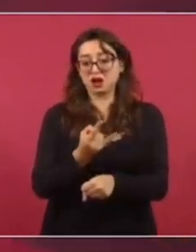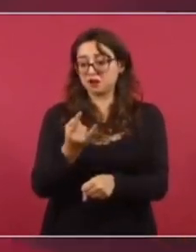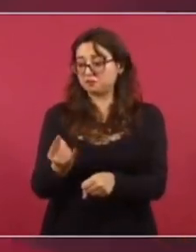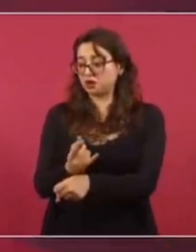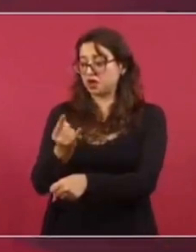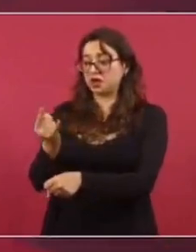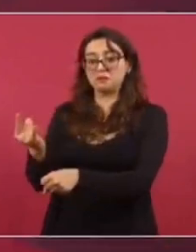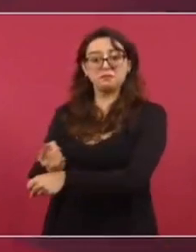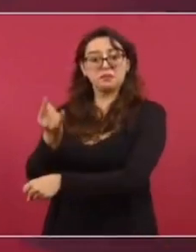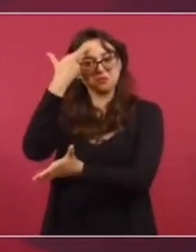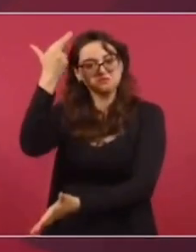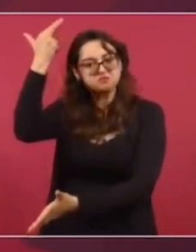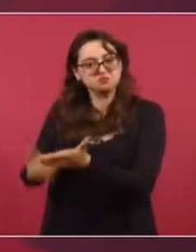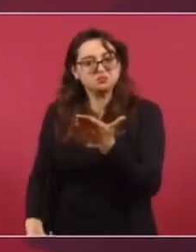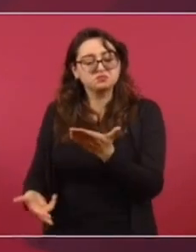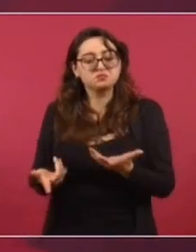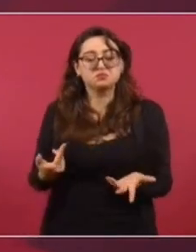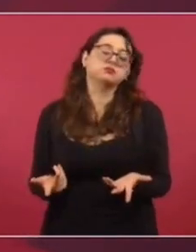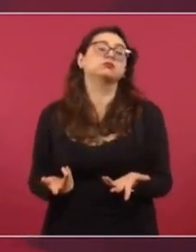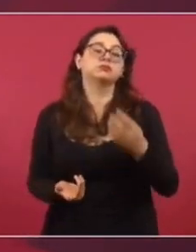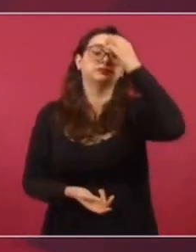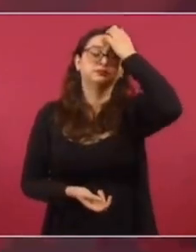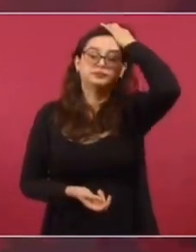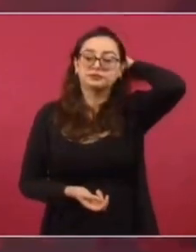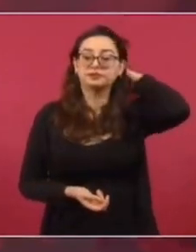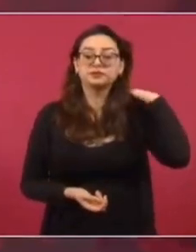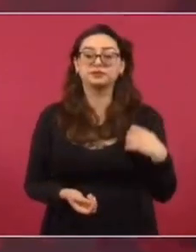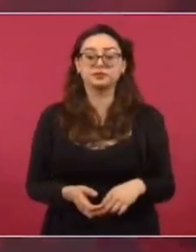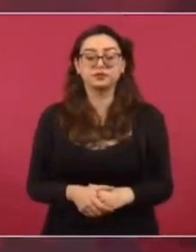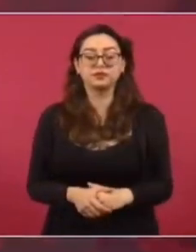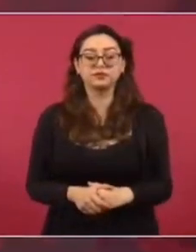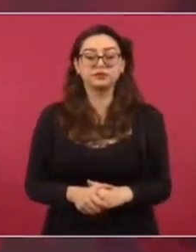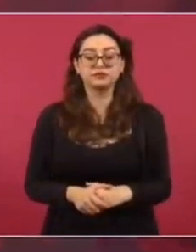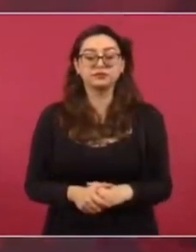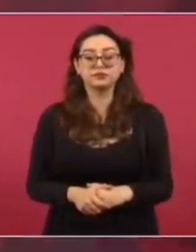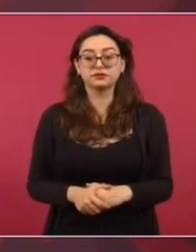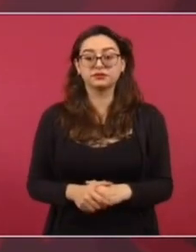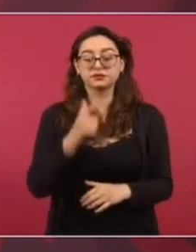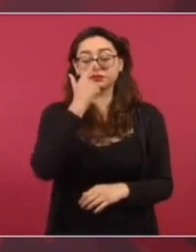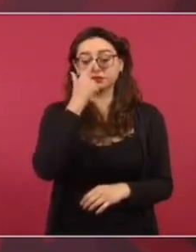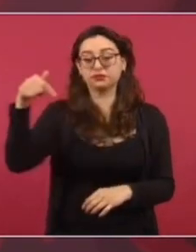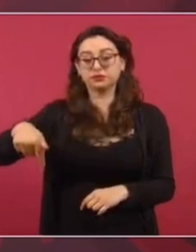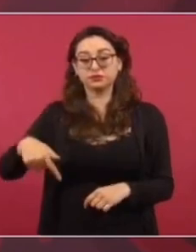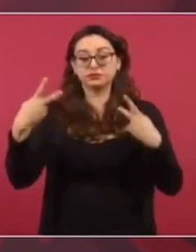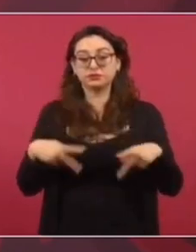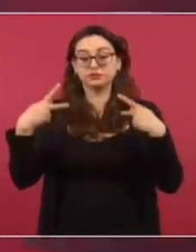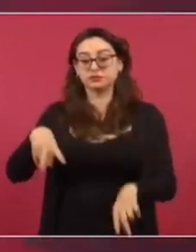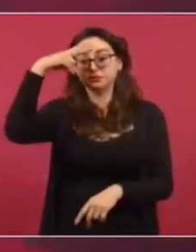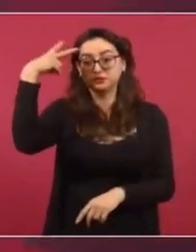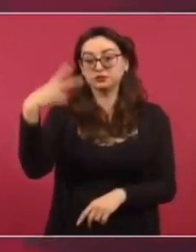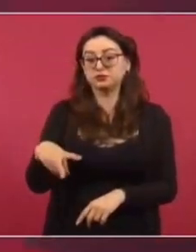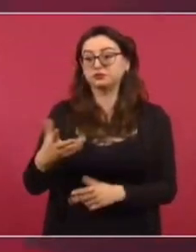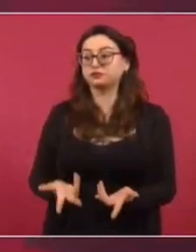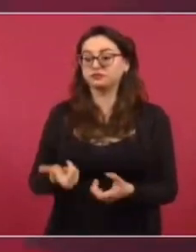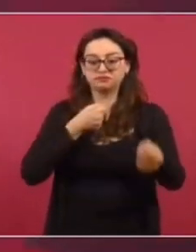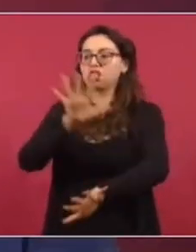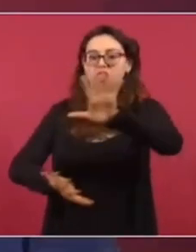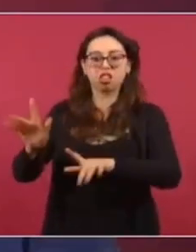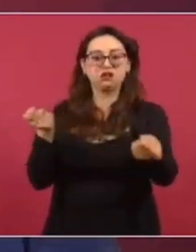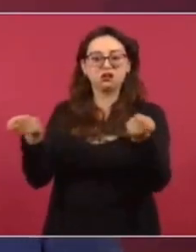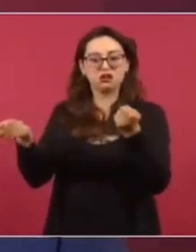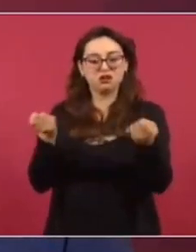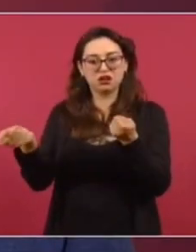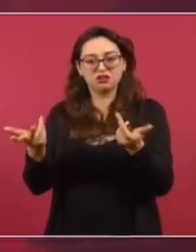flagrantemente nuestra soberanía El querer dominar la opinión pública de México mediante el contubernio con medios de comunicación